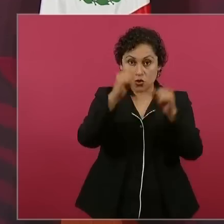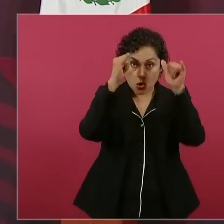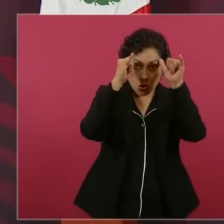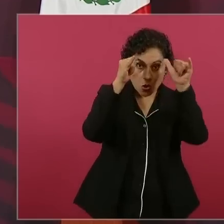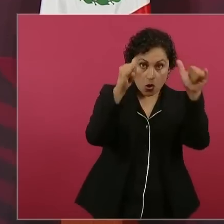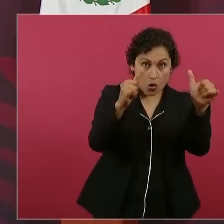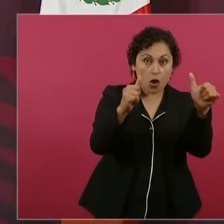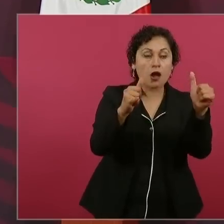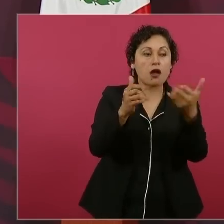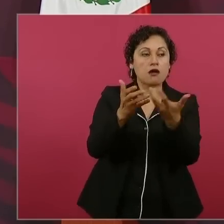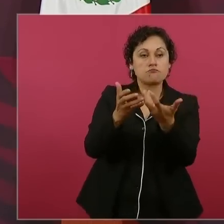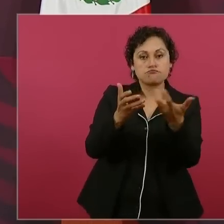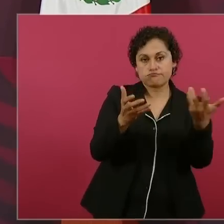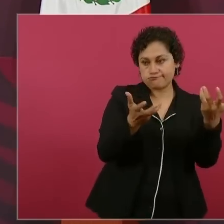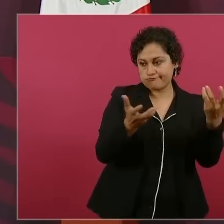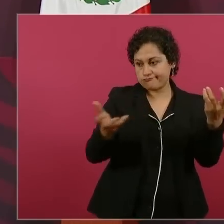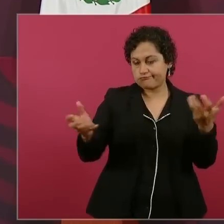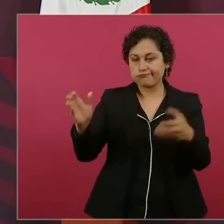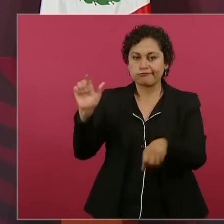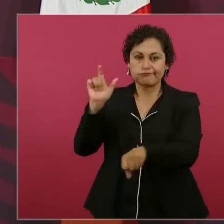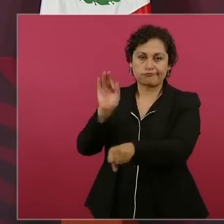preservar los acuíferos,